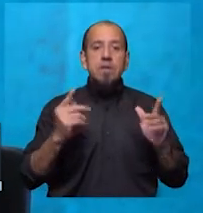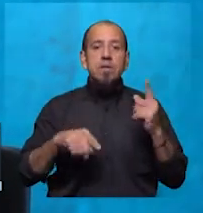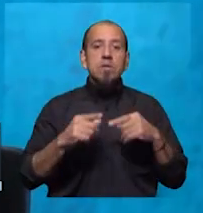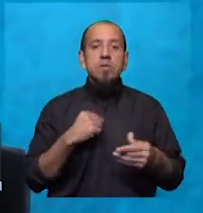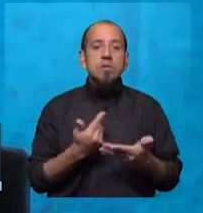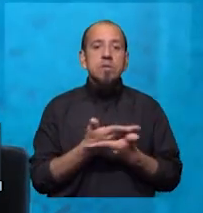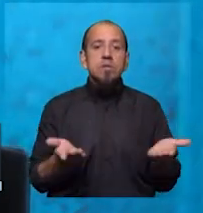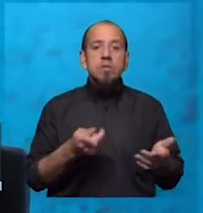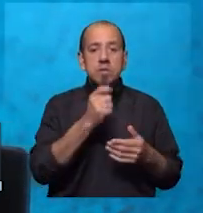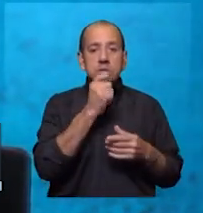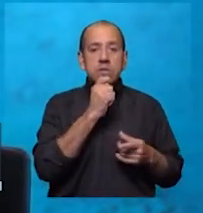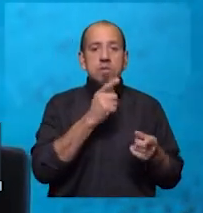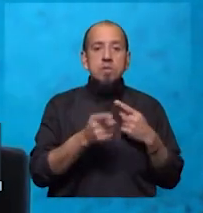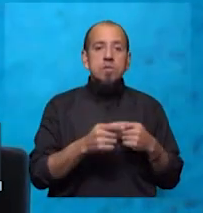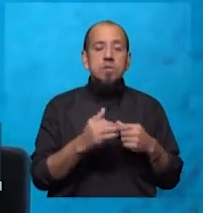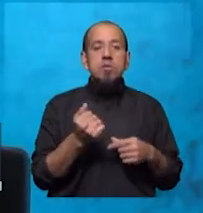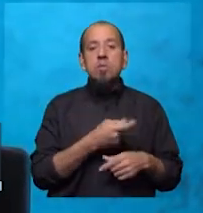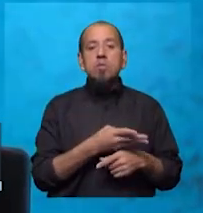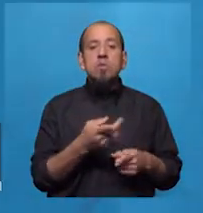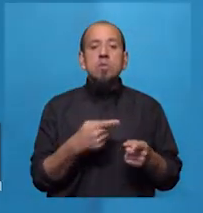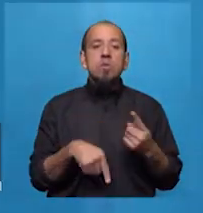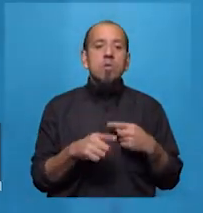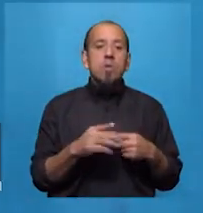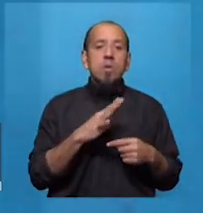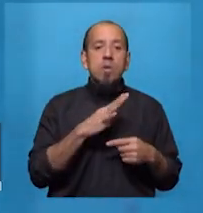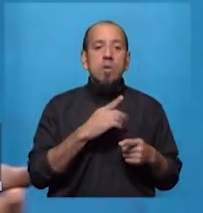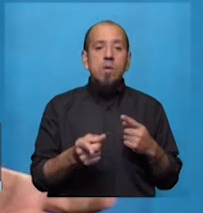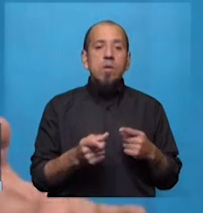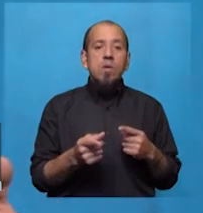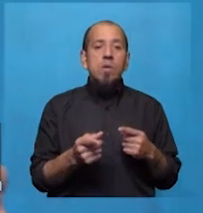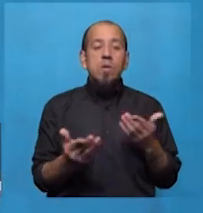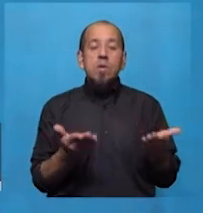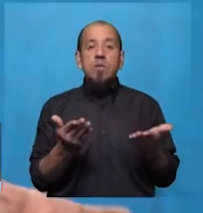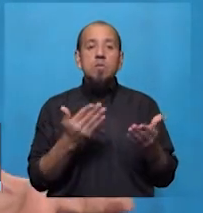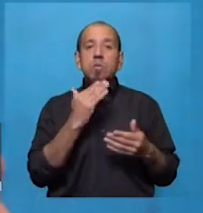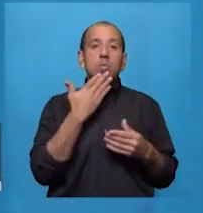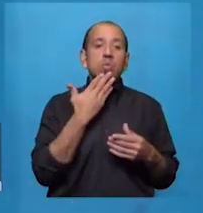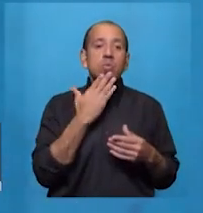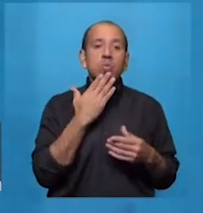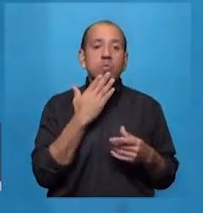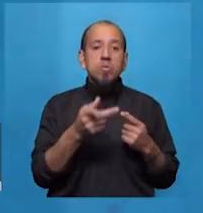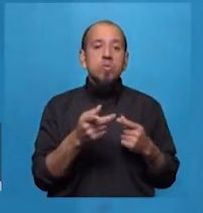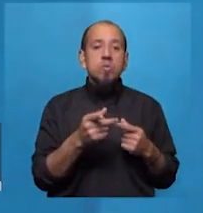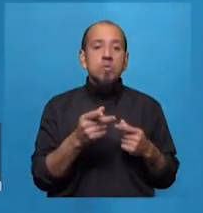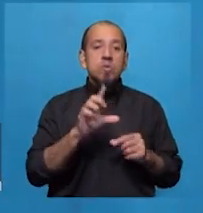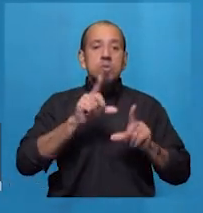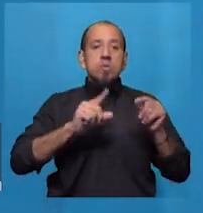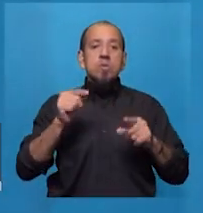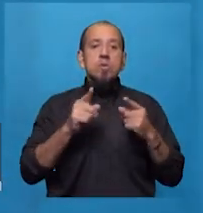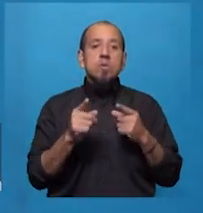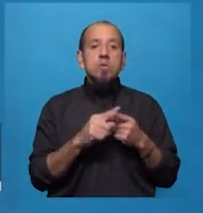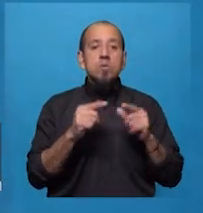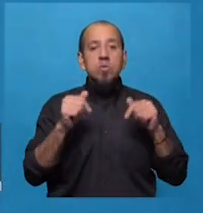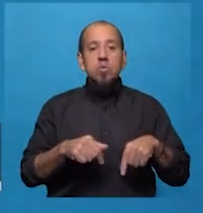reflejaban y se publicaban en la prensa No él llevaba ese conteo a partir de lo que salía en la prensa ahí había una poner un manto de duda sobre la validez de las estadísticas del observatorio